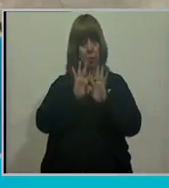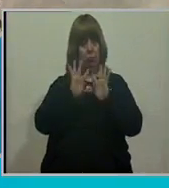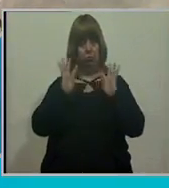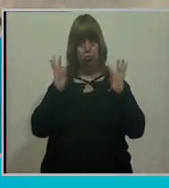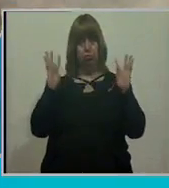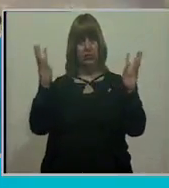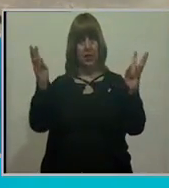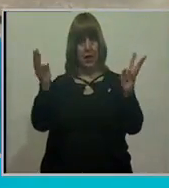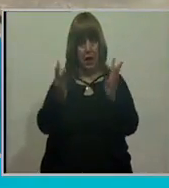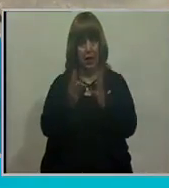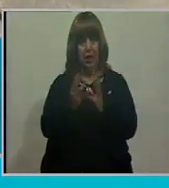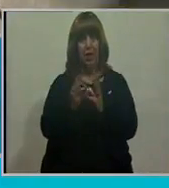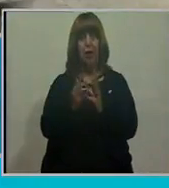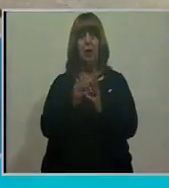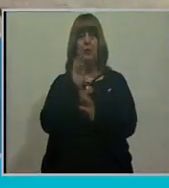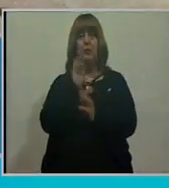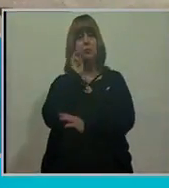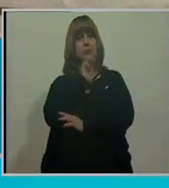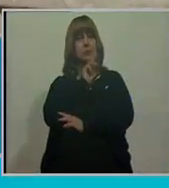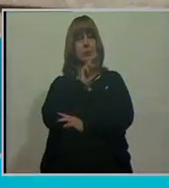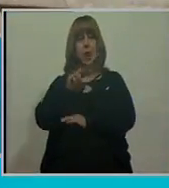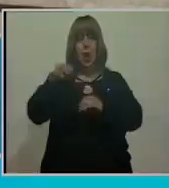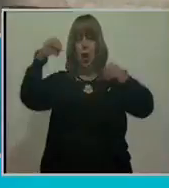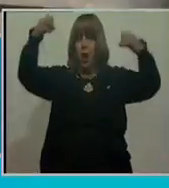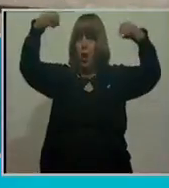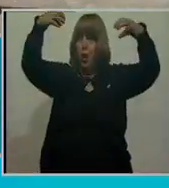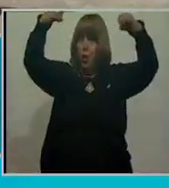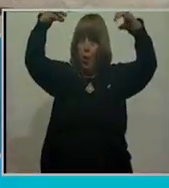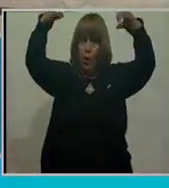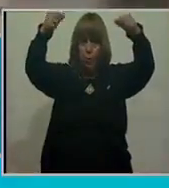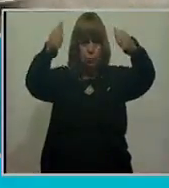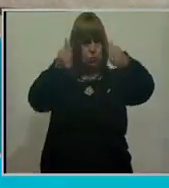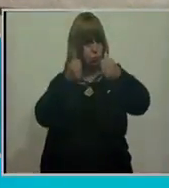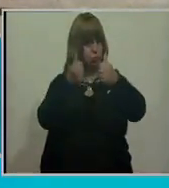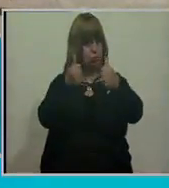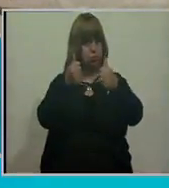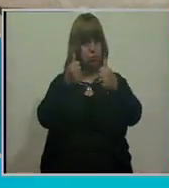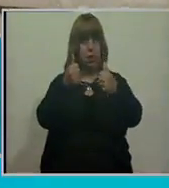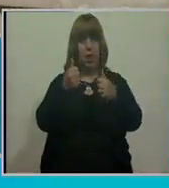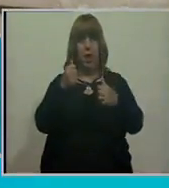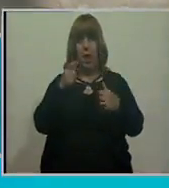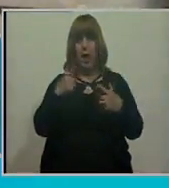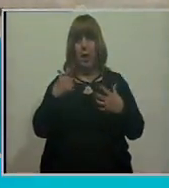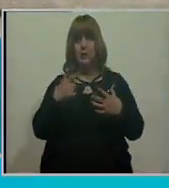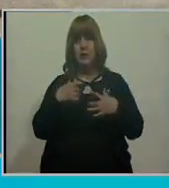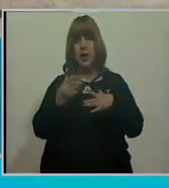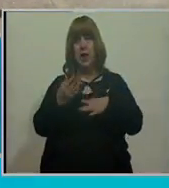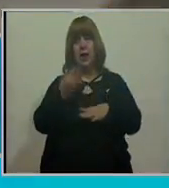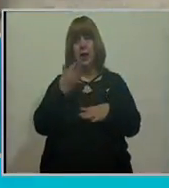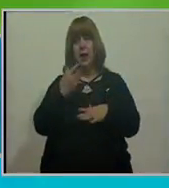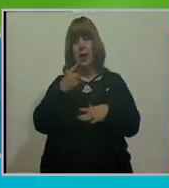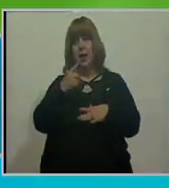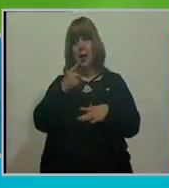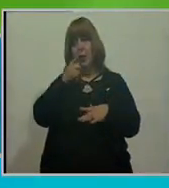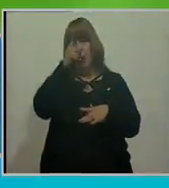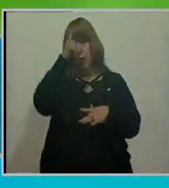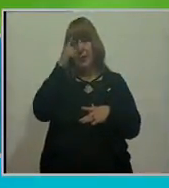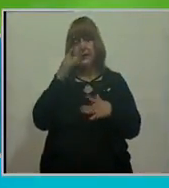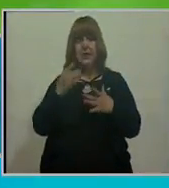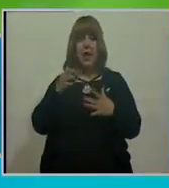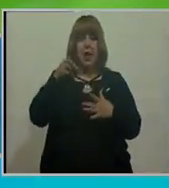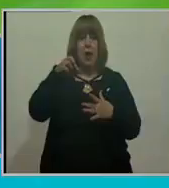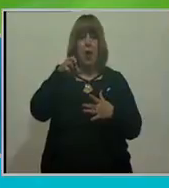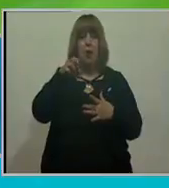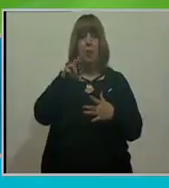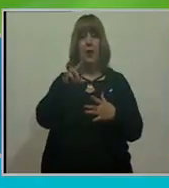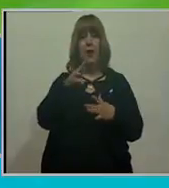de toda la plaza, mayor iluminación y una fuerte presencia operativa de preventores en los horarios nocturnos, específicamente